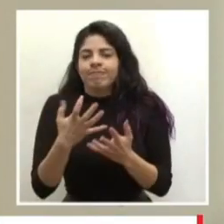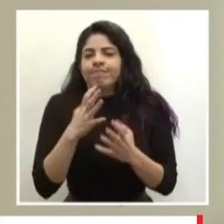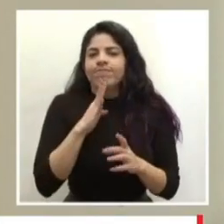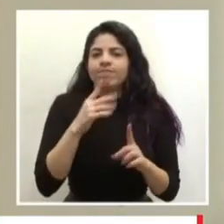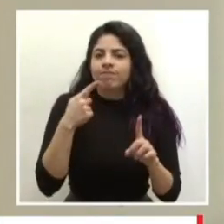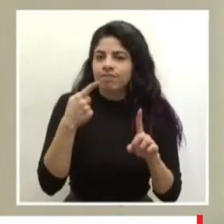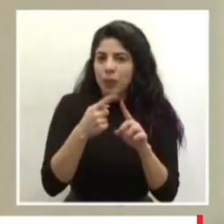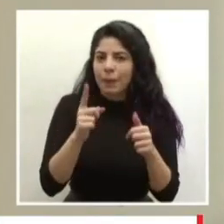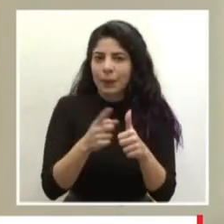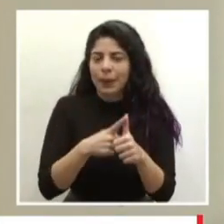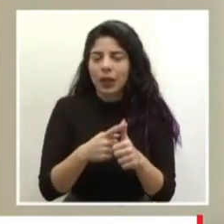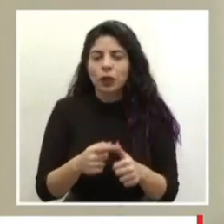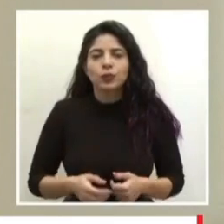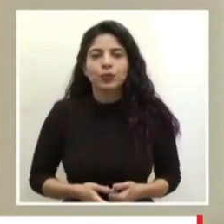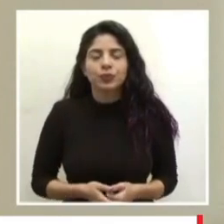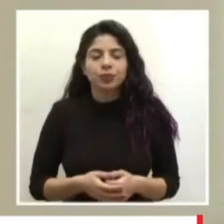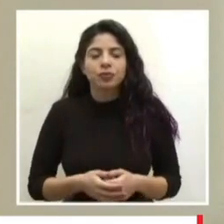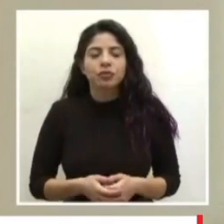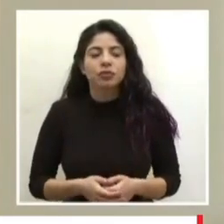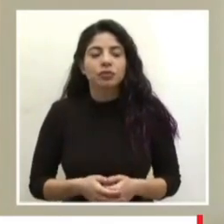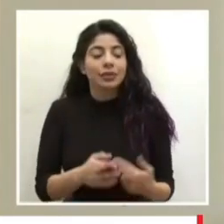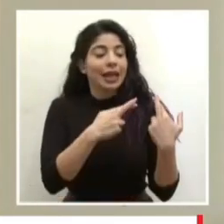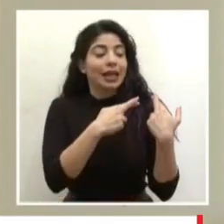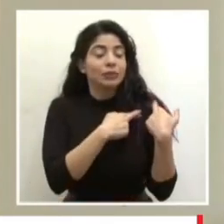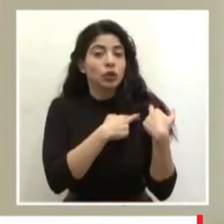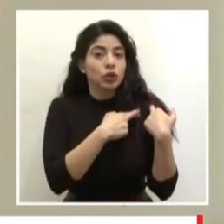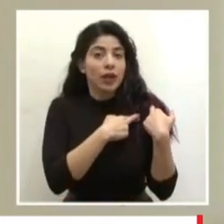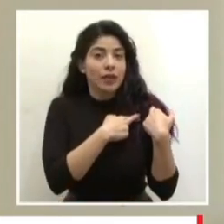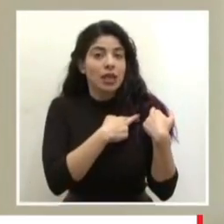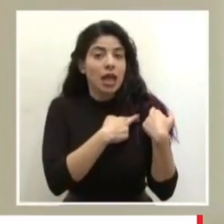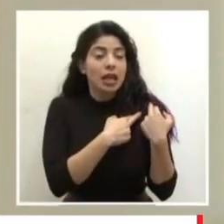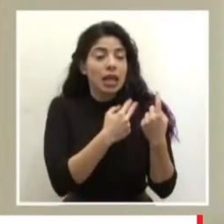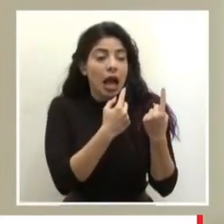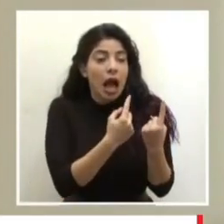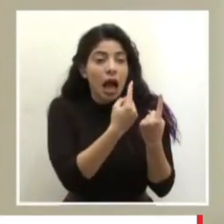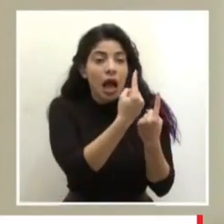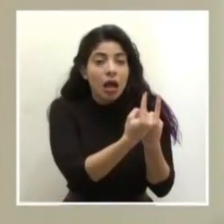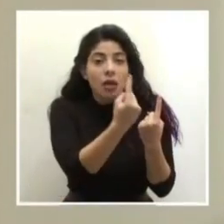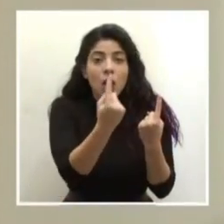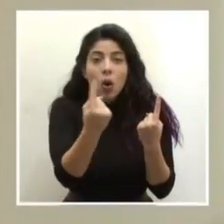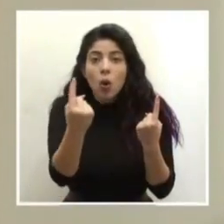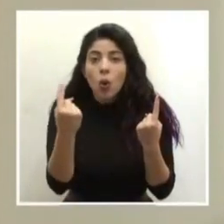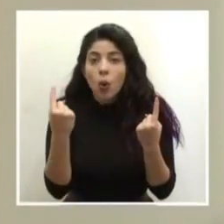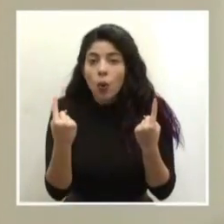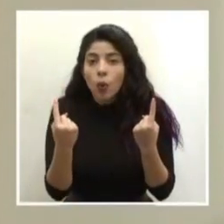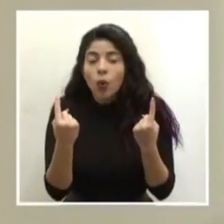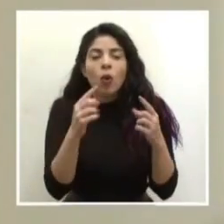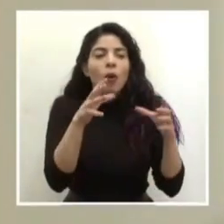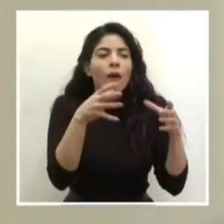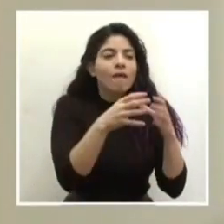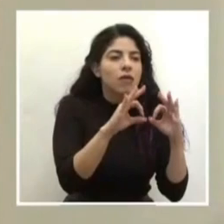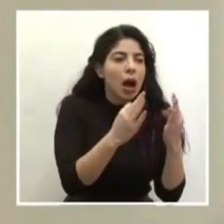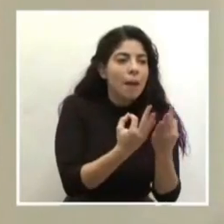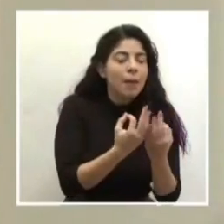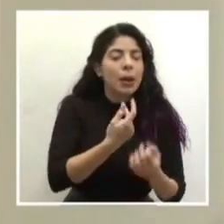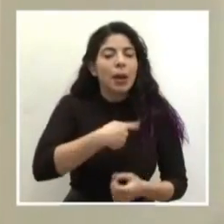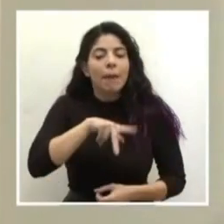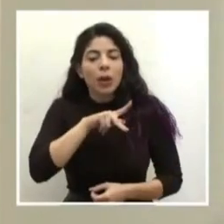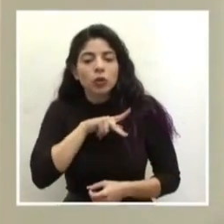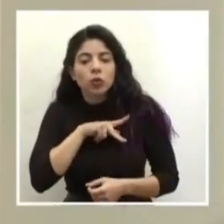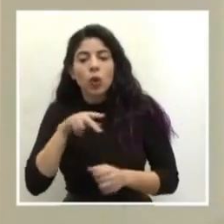instancia. La responsabilidad de cada quien, sea en su familia, sea personalmente, sea en su lugar